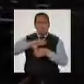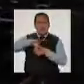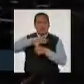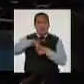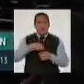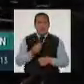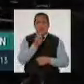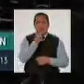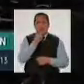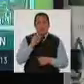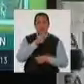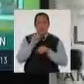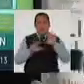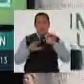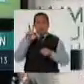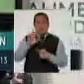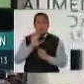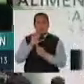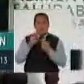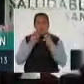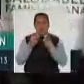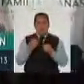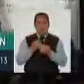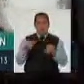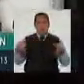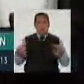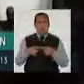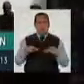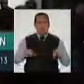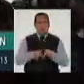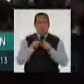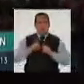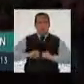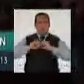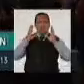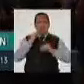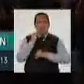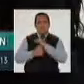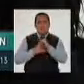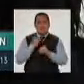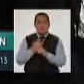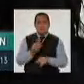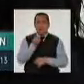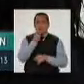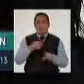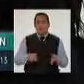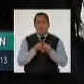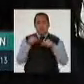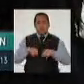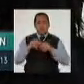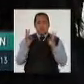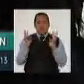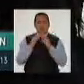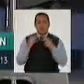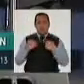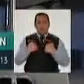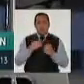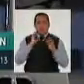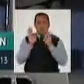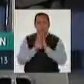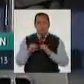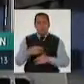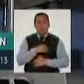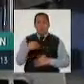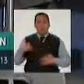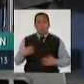Expo Alimentaria 2013 fueron escenario para la celebración del Día Internacional de la Alimentación. Este evento estuvo encabezado por